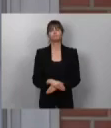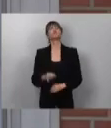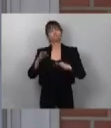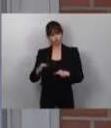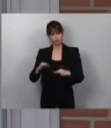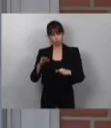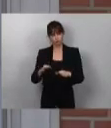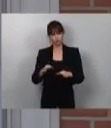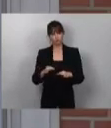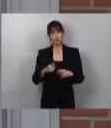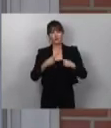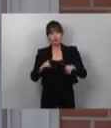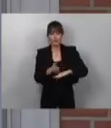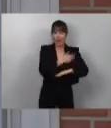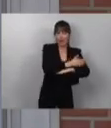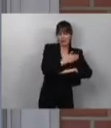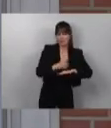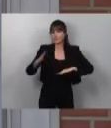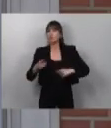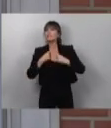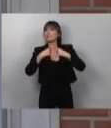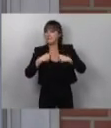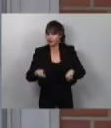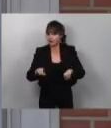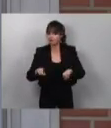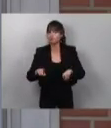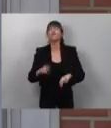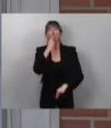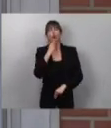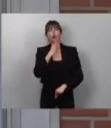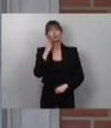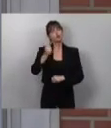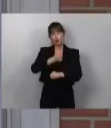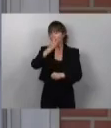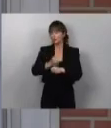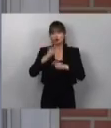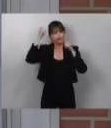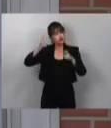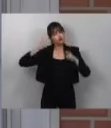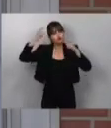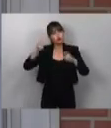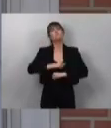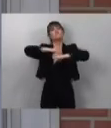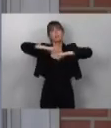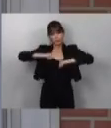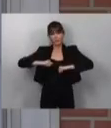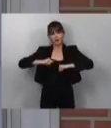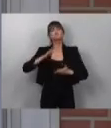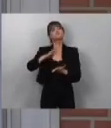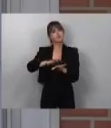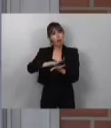han manifestado por lo tanto habrá que ver eh el el grado de satisfacción que tienen su su socios de